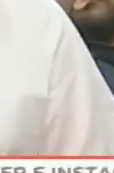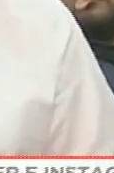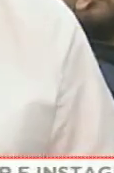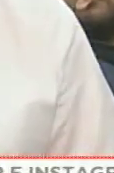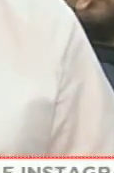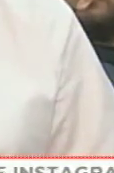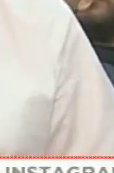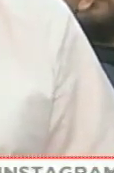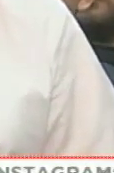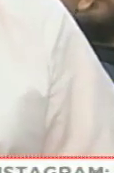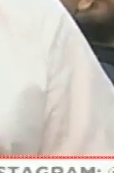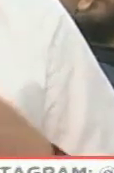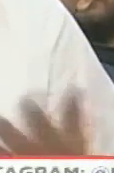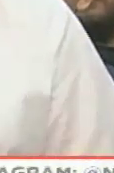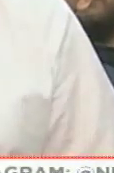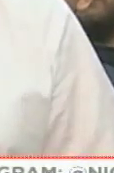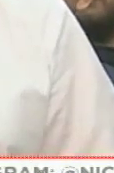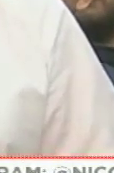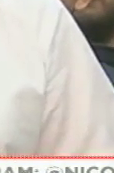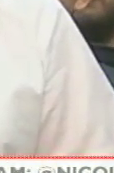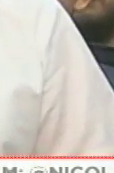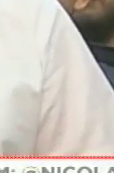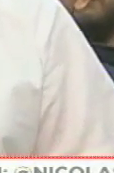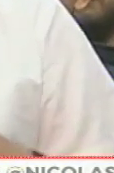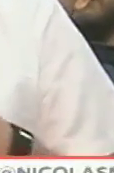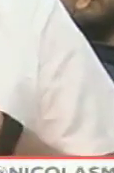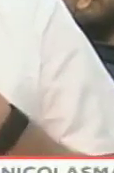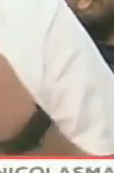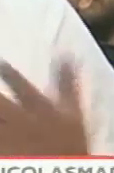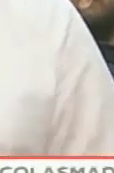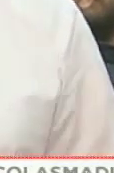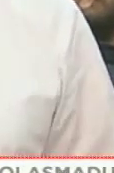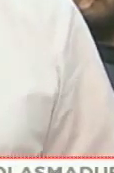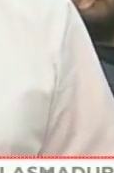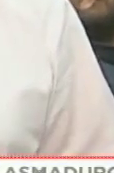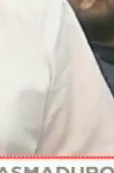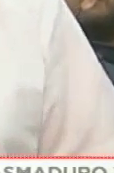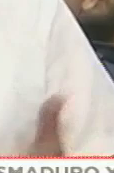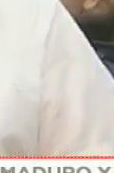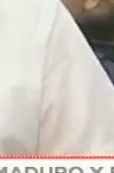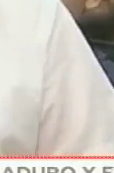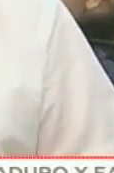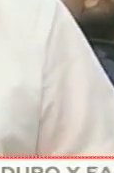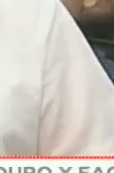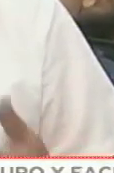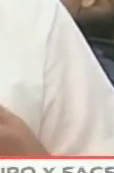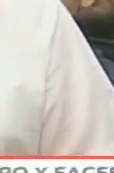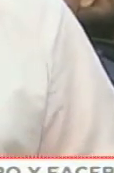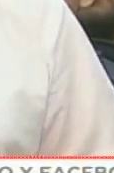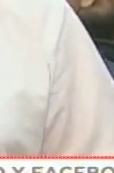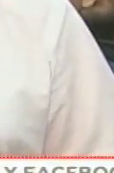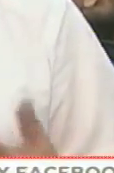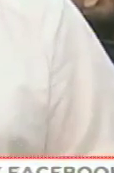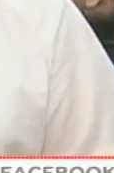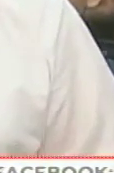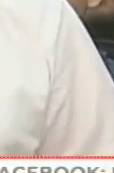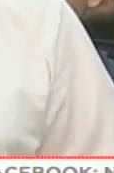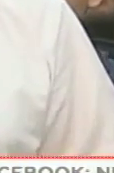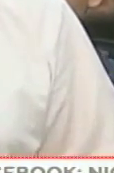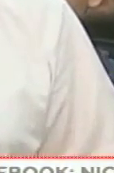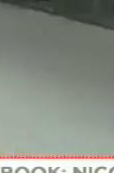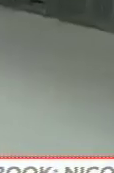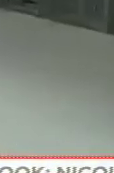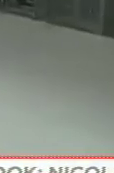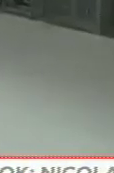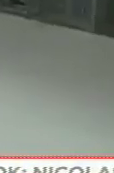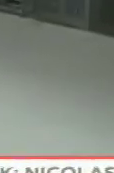requiere para sus actividades económicas, para su recreación, para conectar con quien más nos quiere. Esto es una infraestructura al servicio de